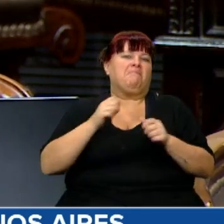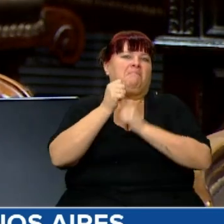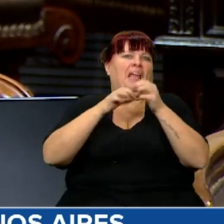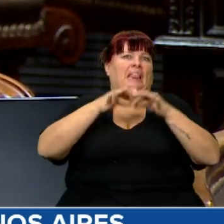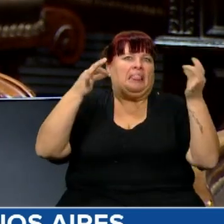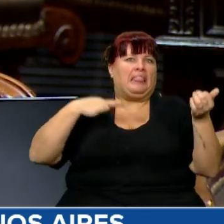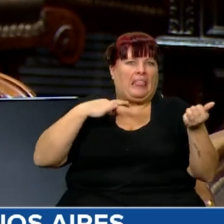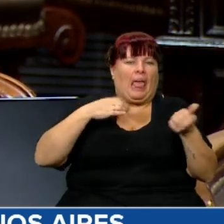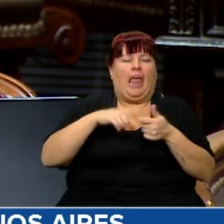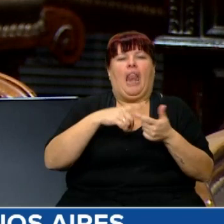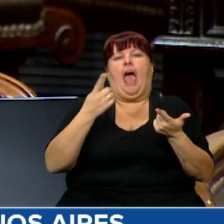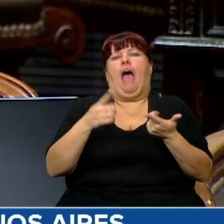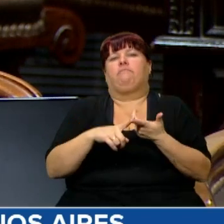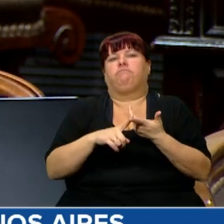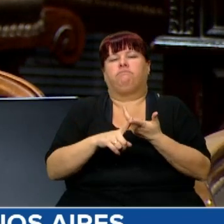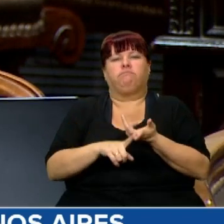textiles, podemos mencionar